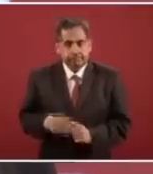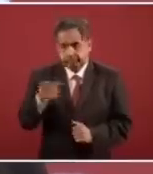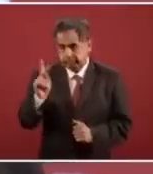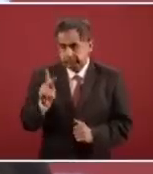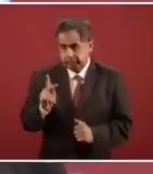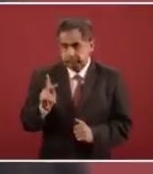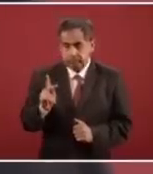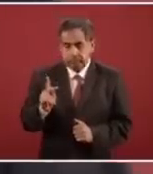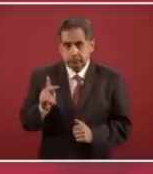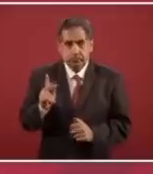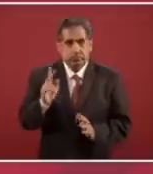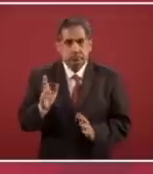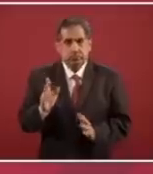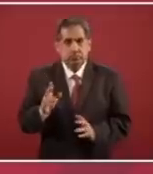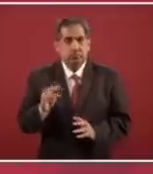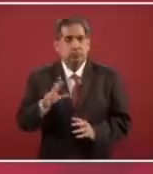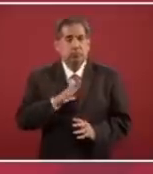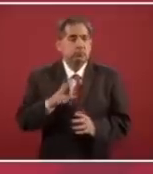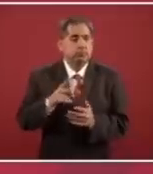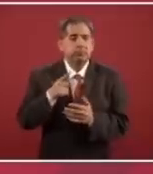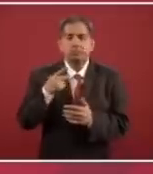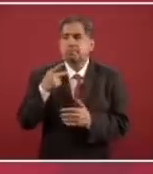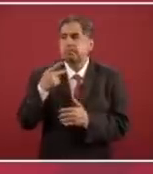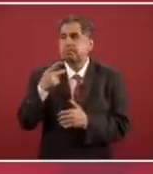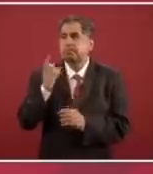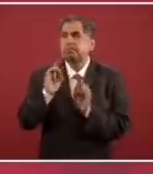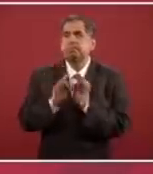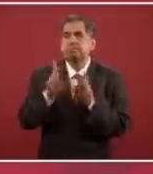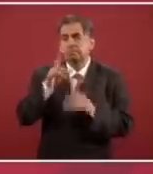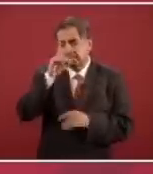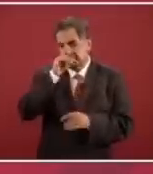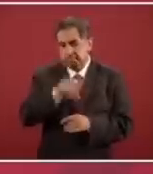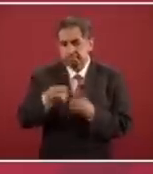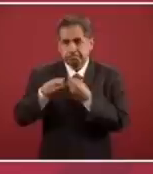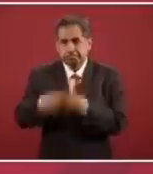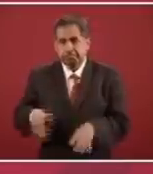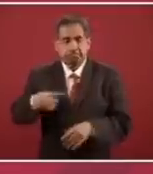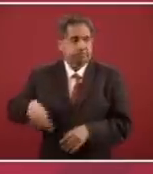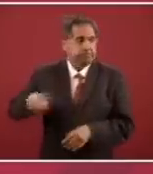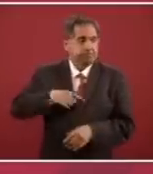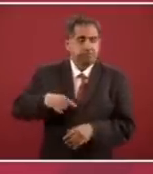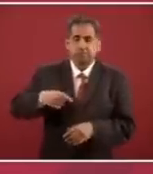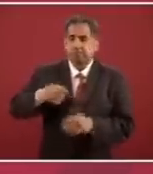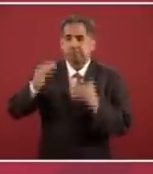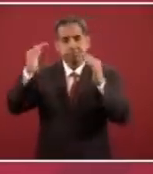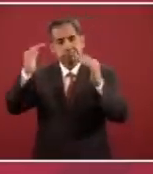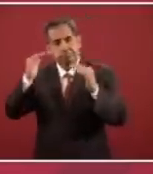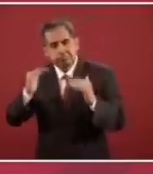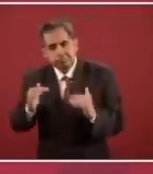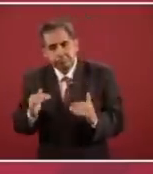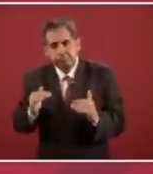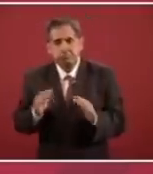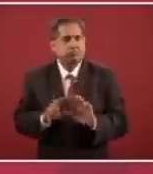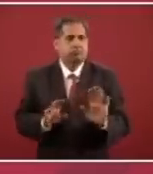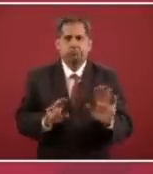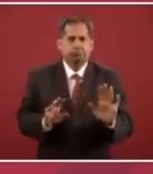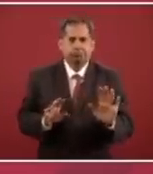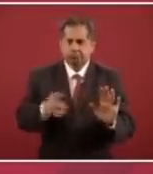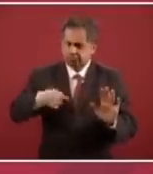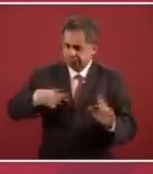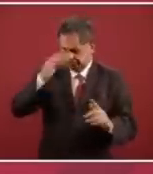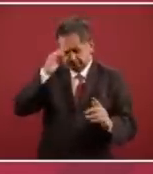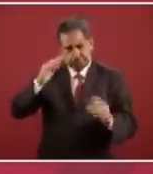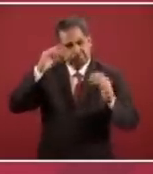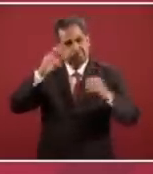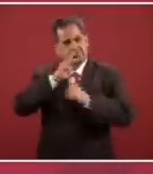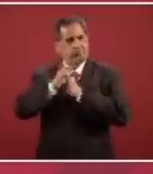pero no hay ningún riesgo de pérdida de soberanía. Por eso, cuando